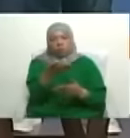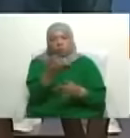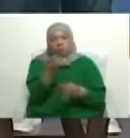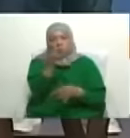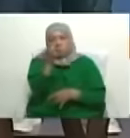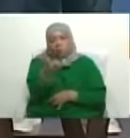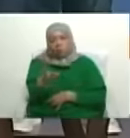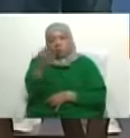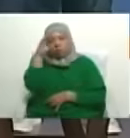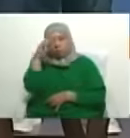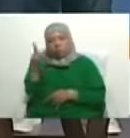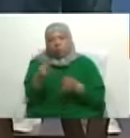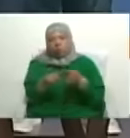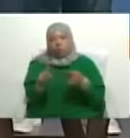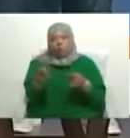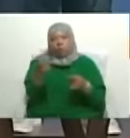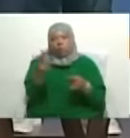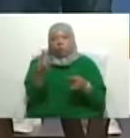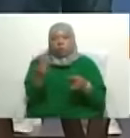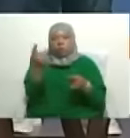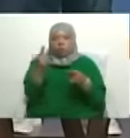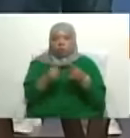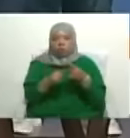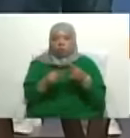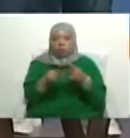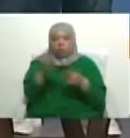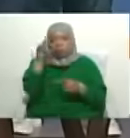oficiales, primeros tenientes, capitanes, mayores.